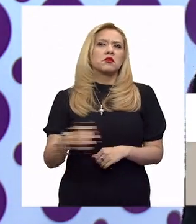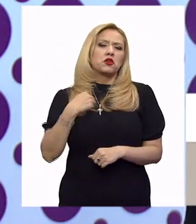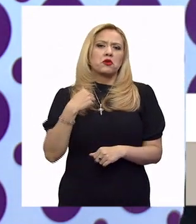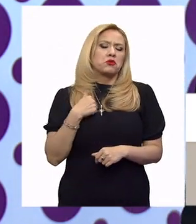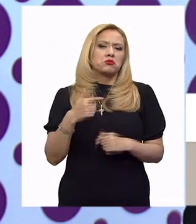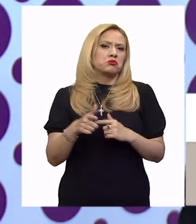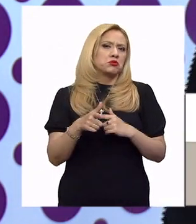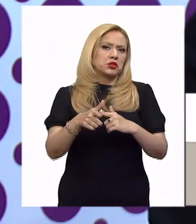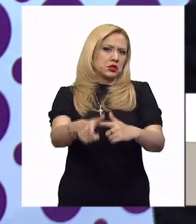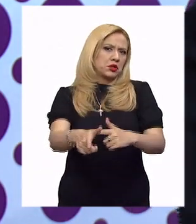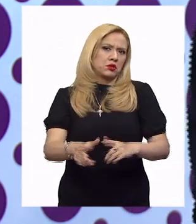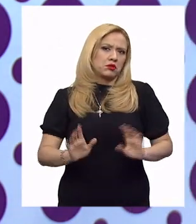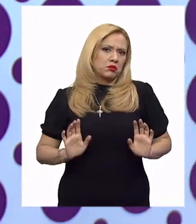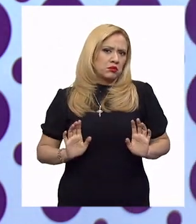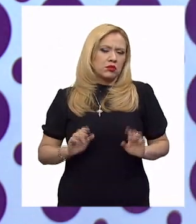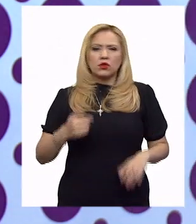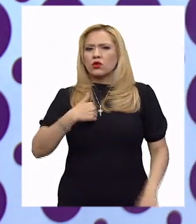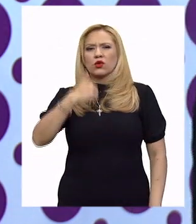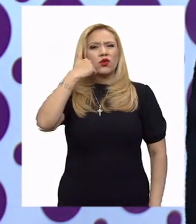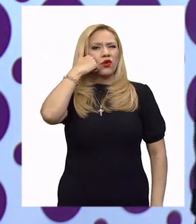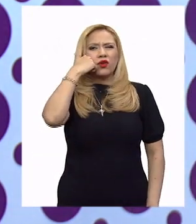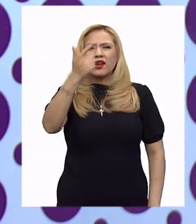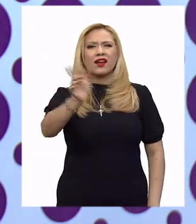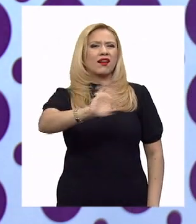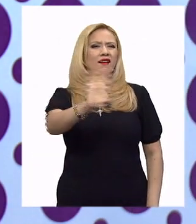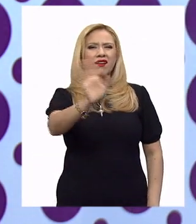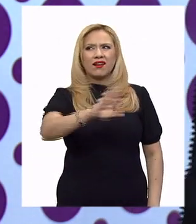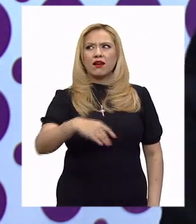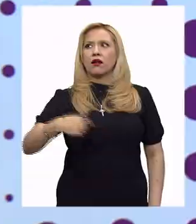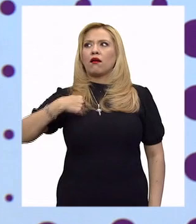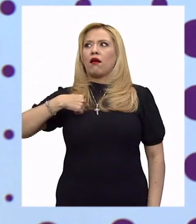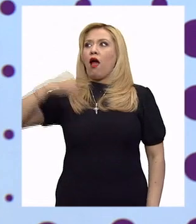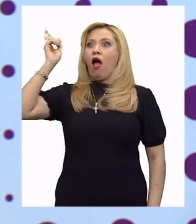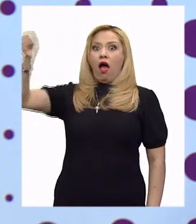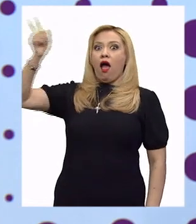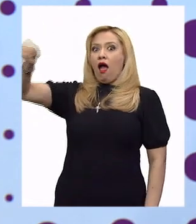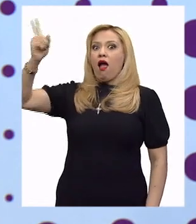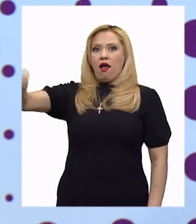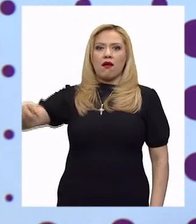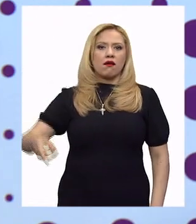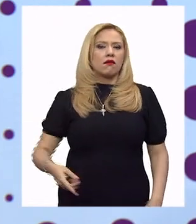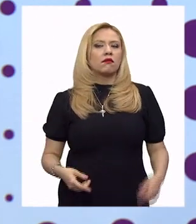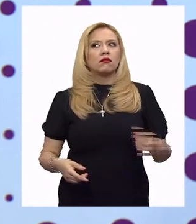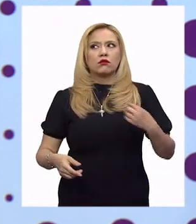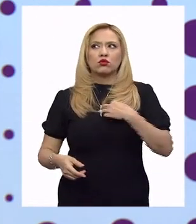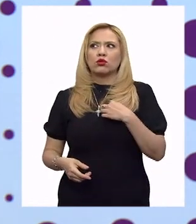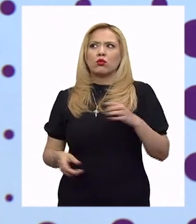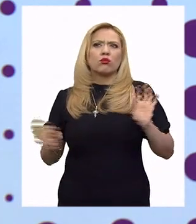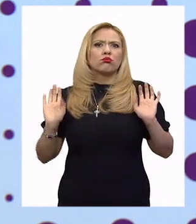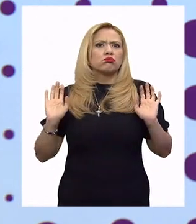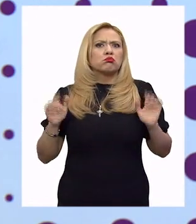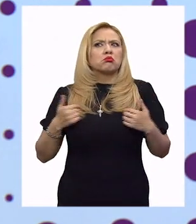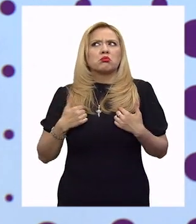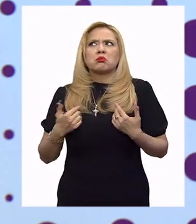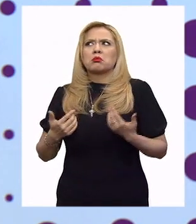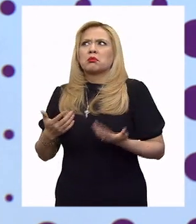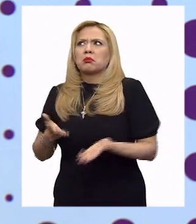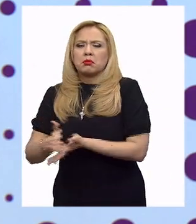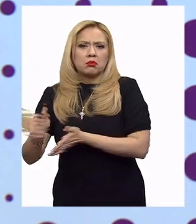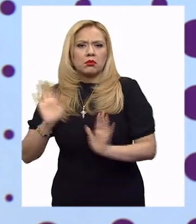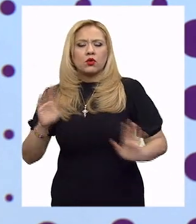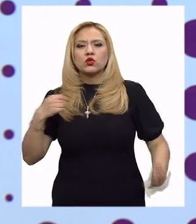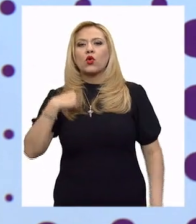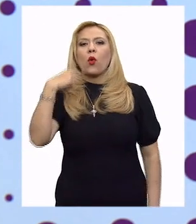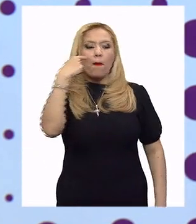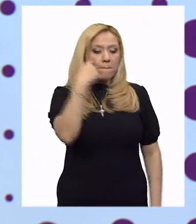mi vida, no quiero ni que me sienten, no quiero ser ni el acusador, ni en realidad estoy formando parte de esto, simplemente lo he visto,